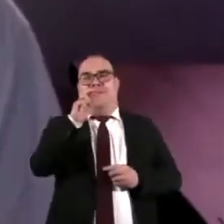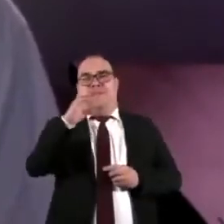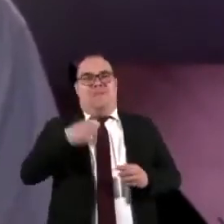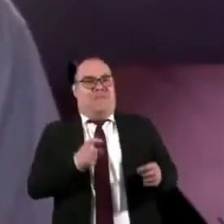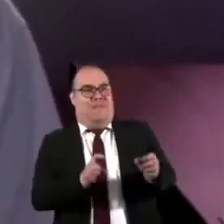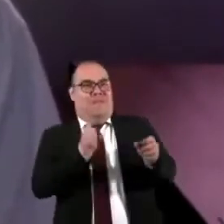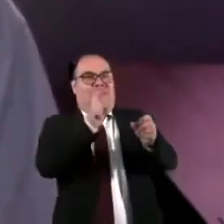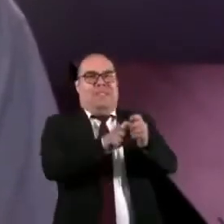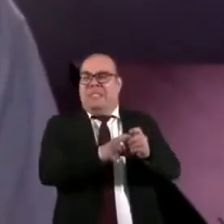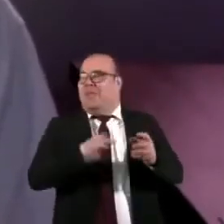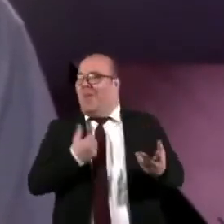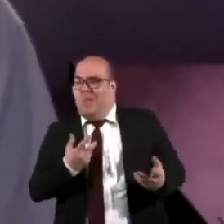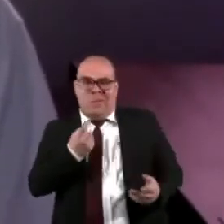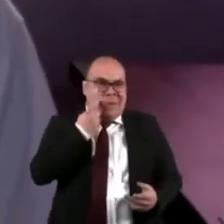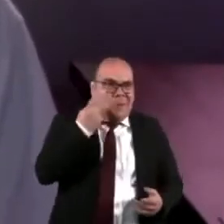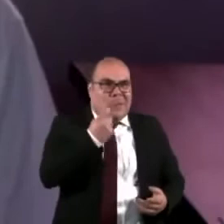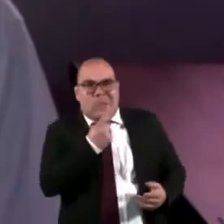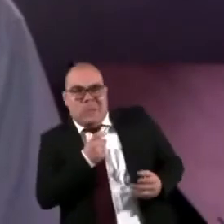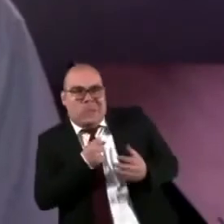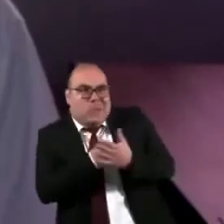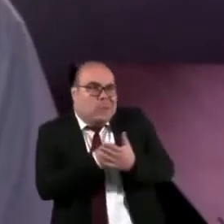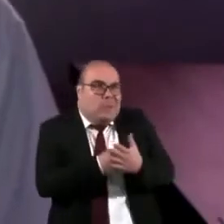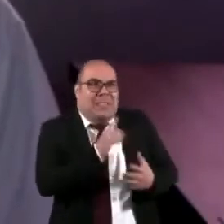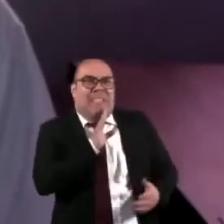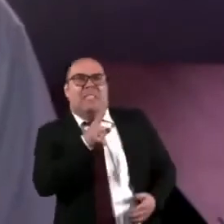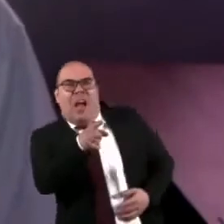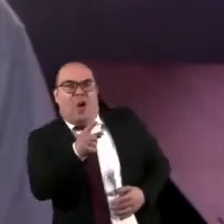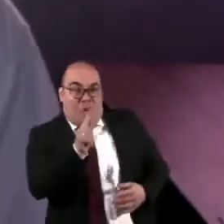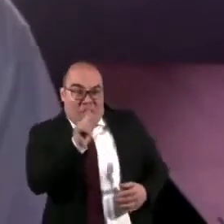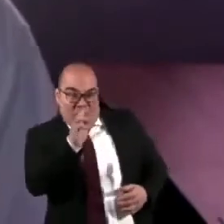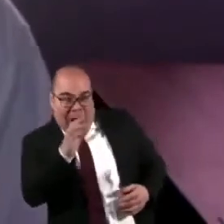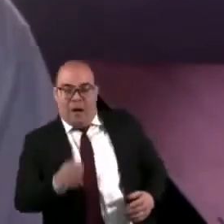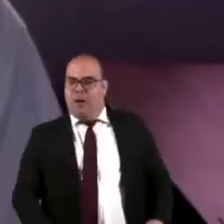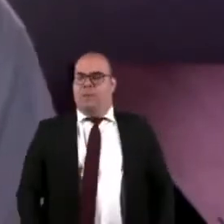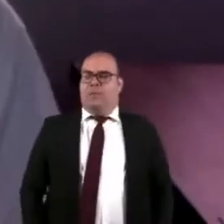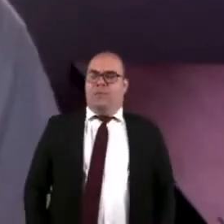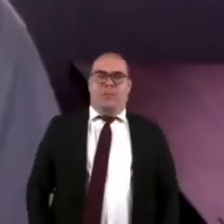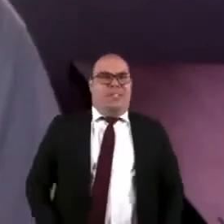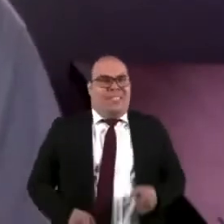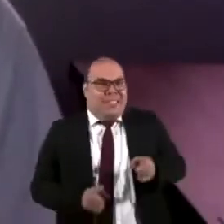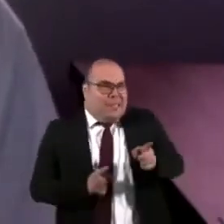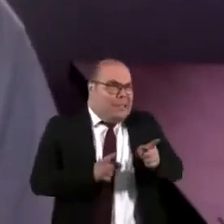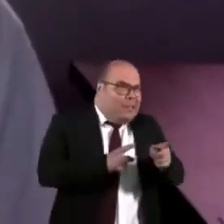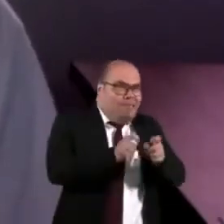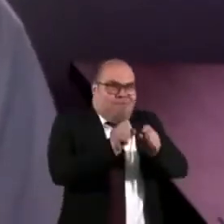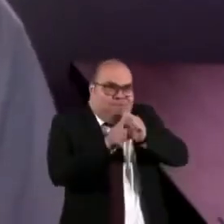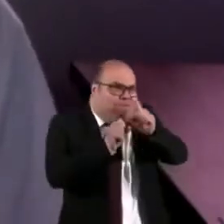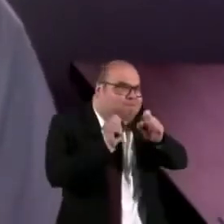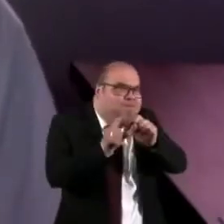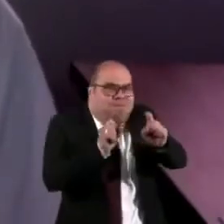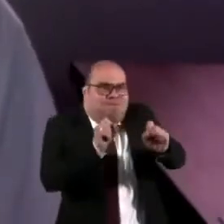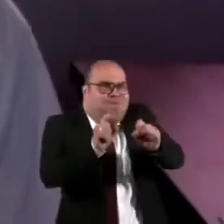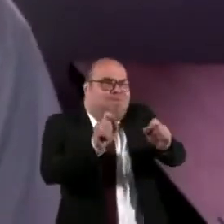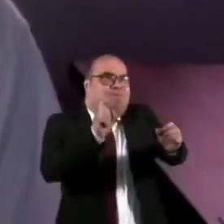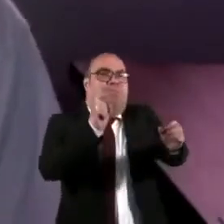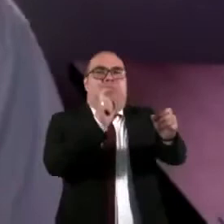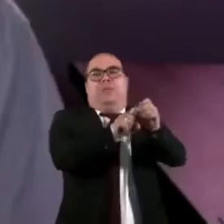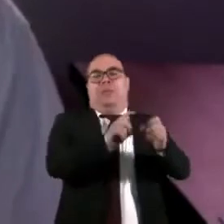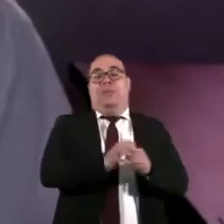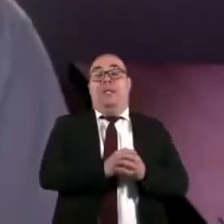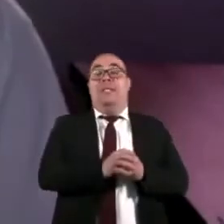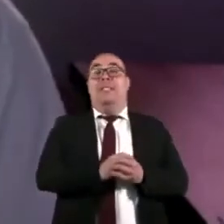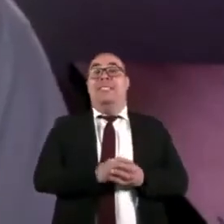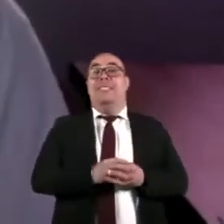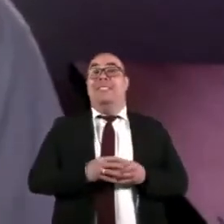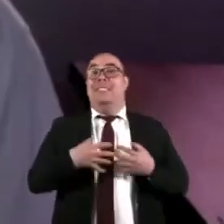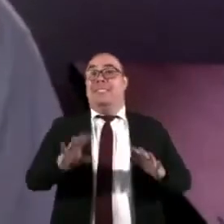y busqué hasta que encontré el conducto, alguien que me podía como indicar el camino. Y lo